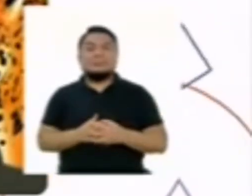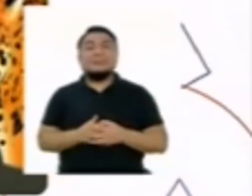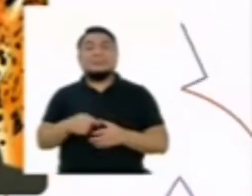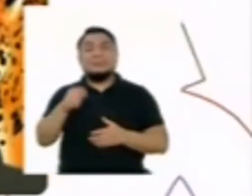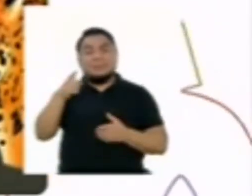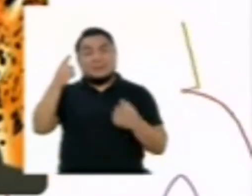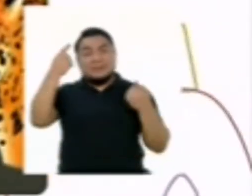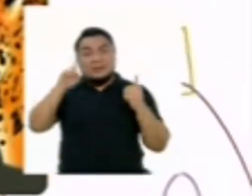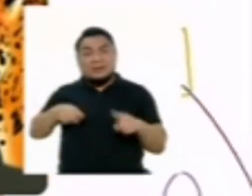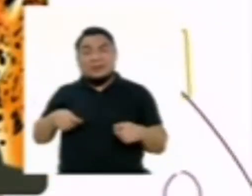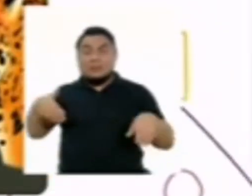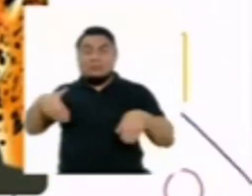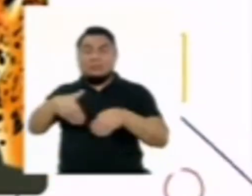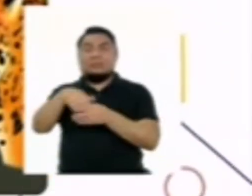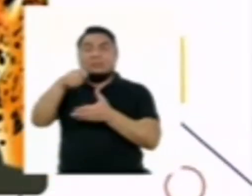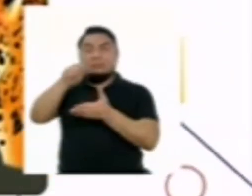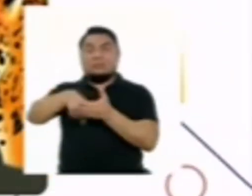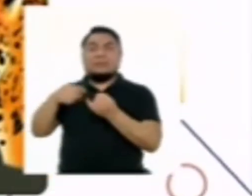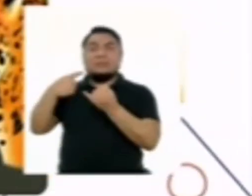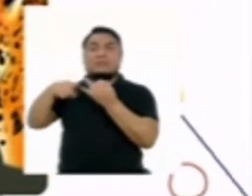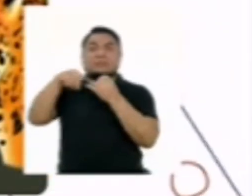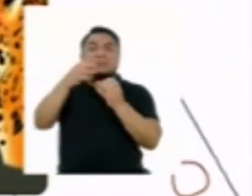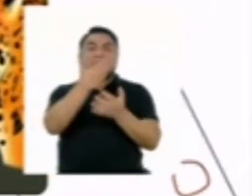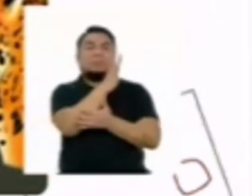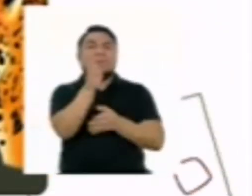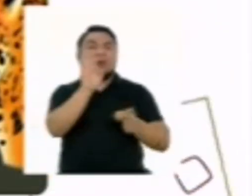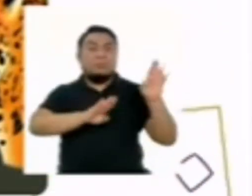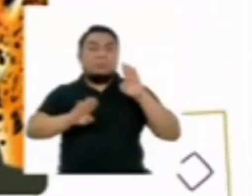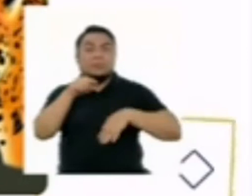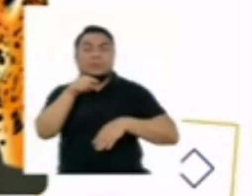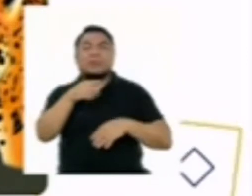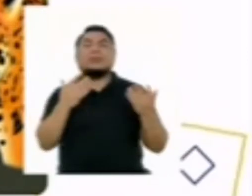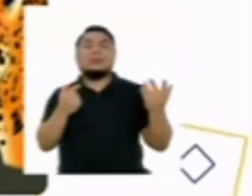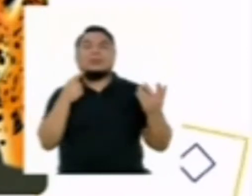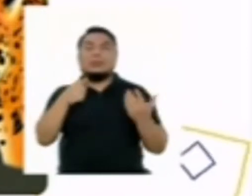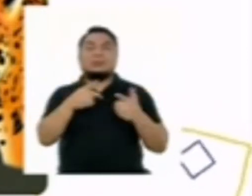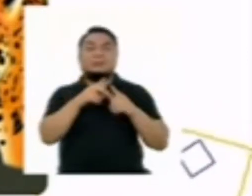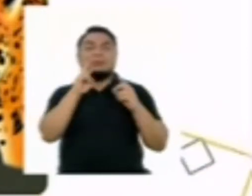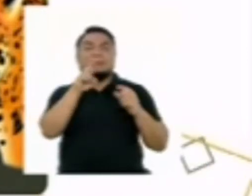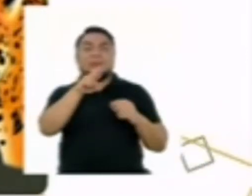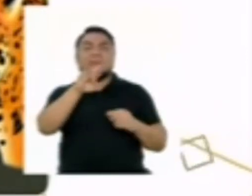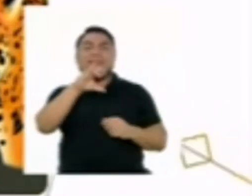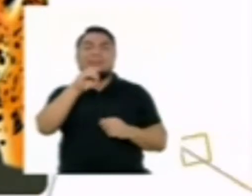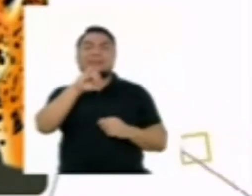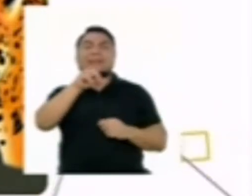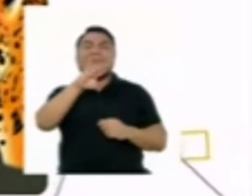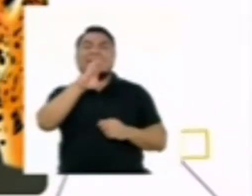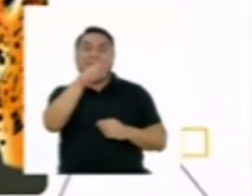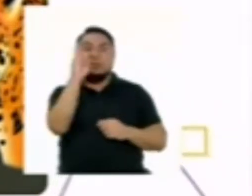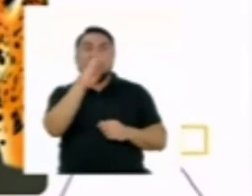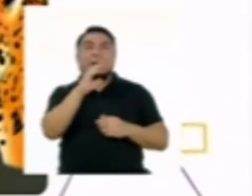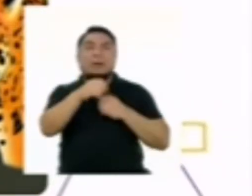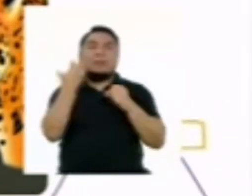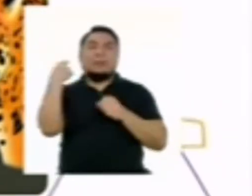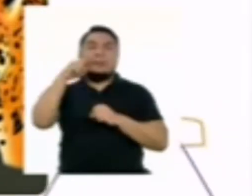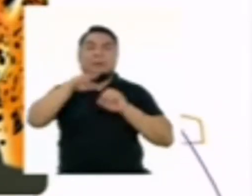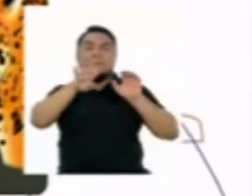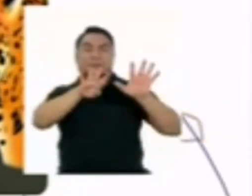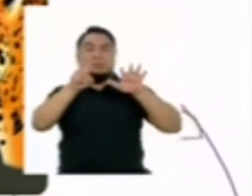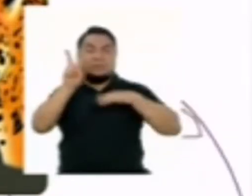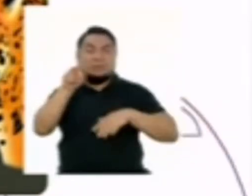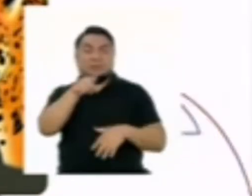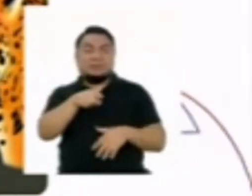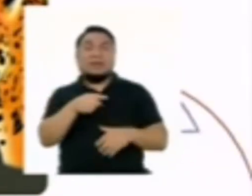De acuerdo con el Convenio sobre la Diversidad Biológica, establecido en Río de Janeiro en el año